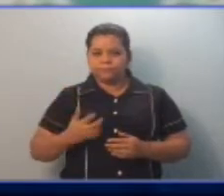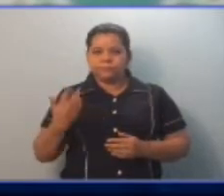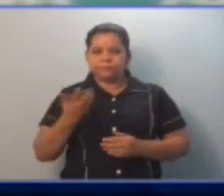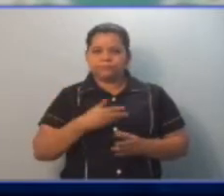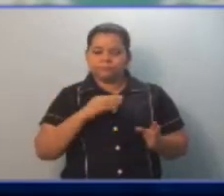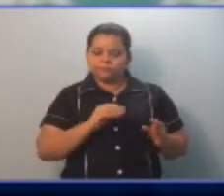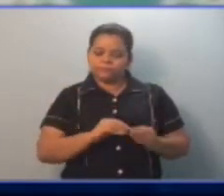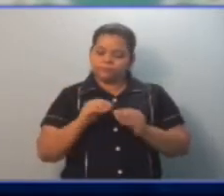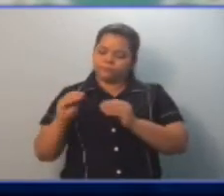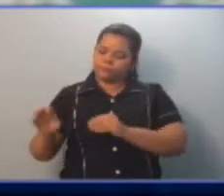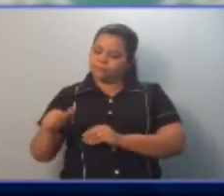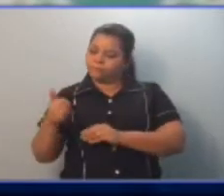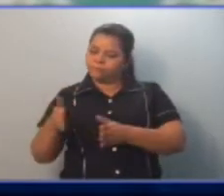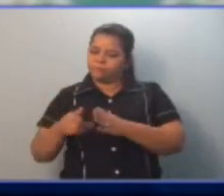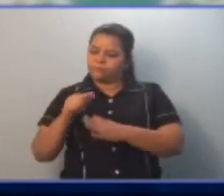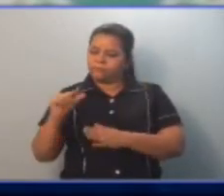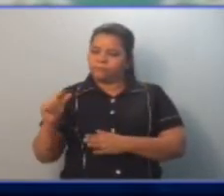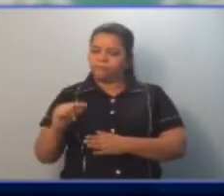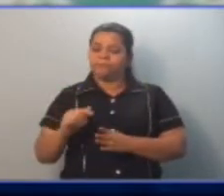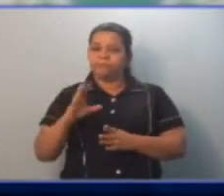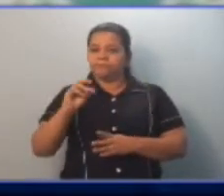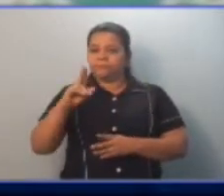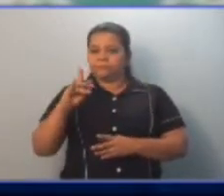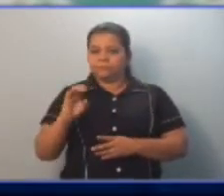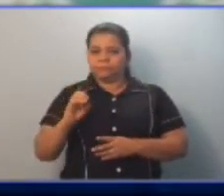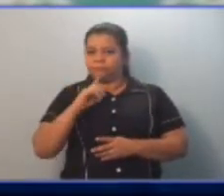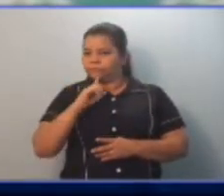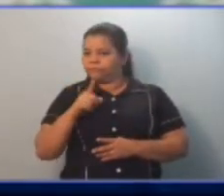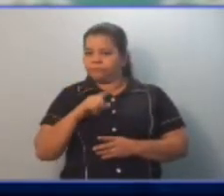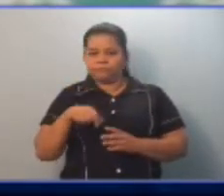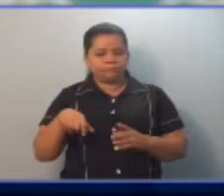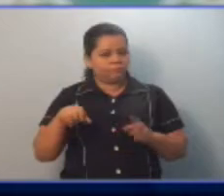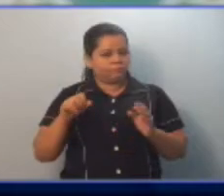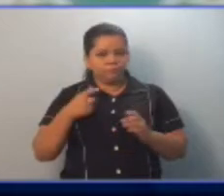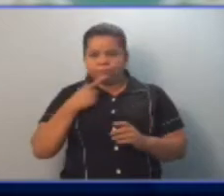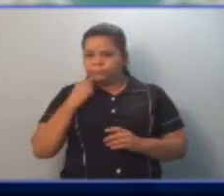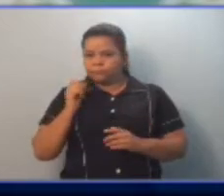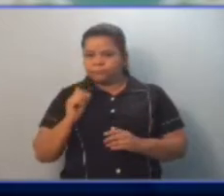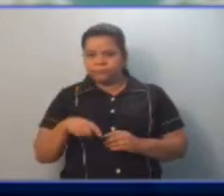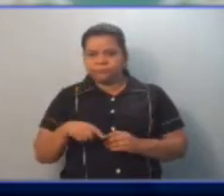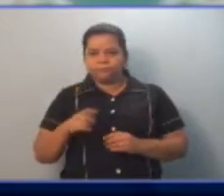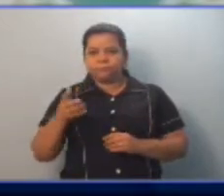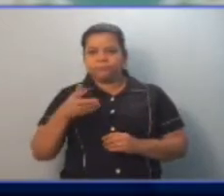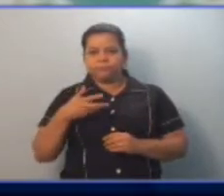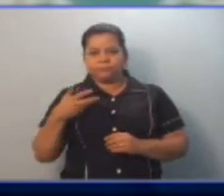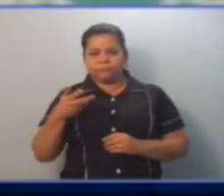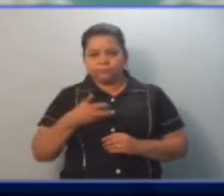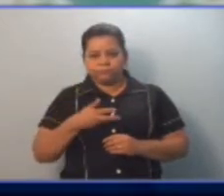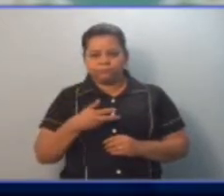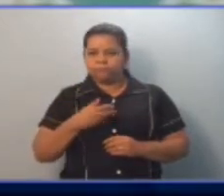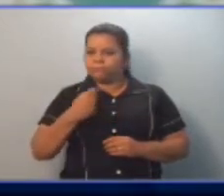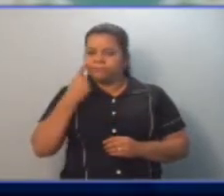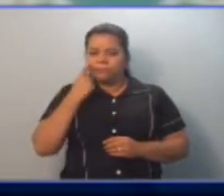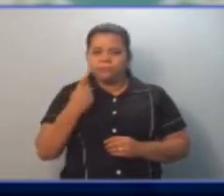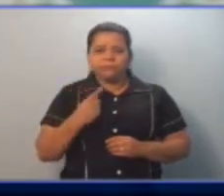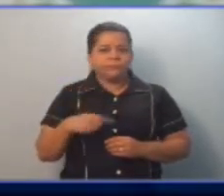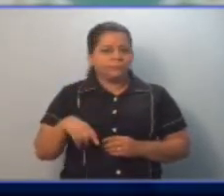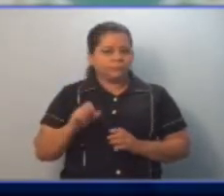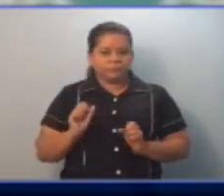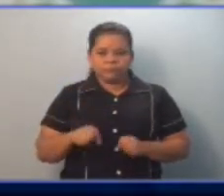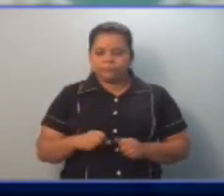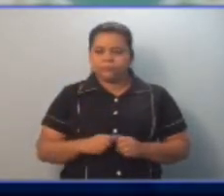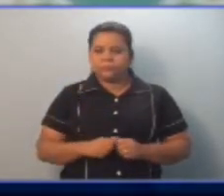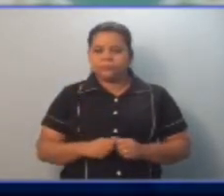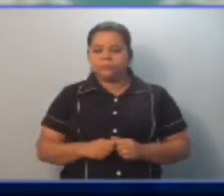ente. En la Corte ha demostrado que eso no es funcional, ha sido hasta cierto punto inoperante. Todavía